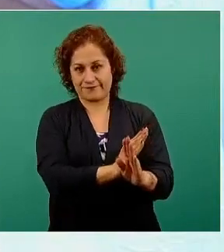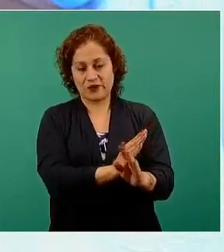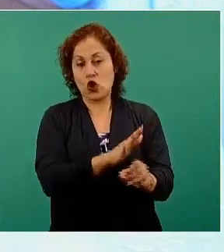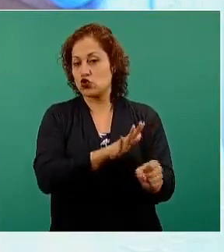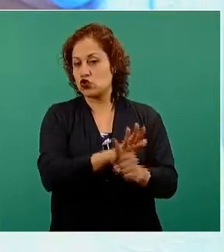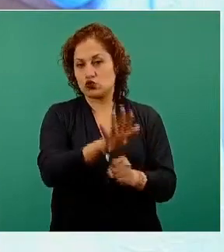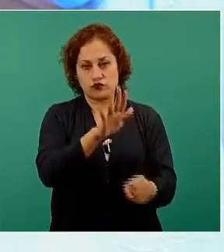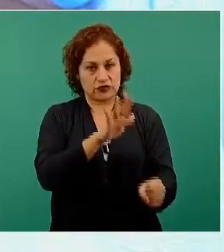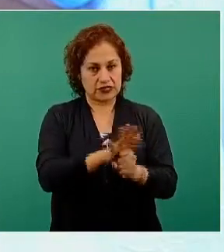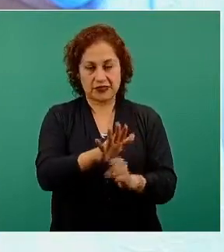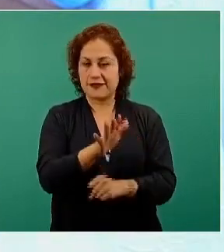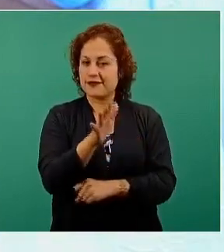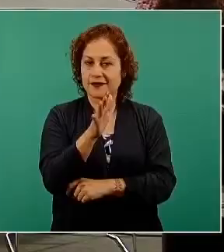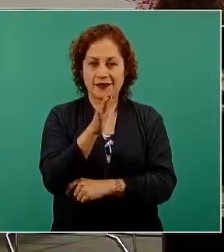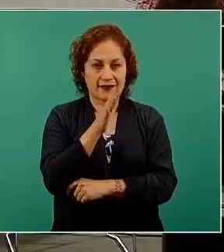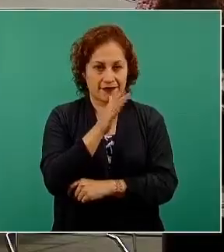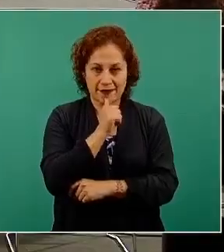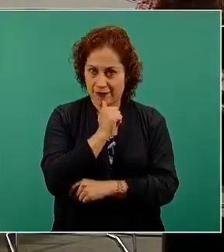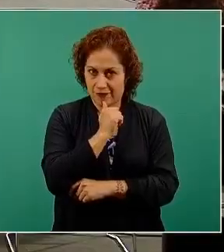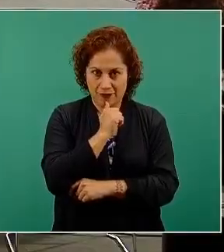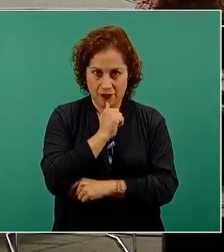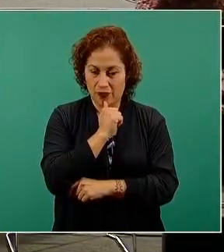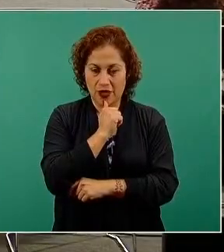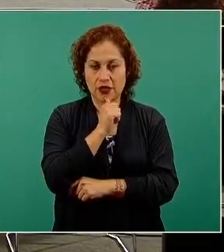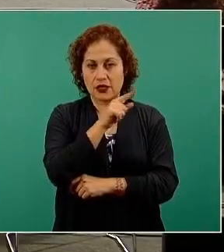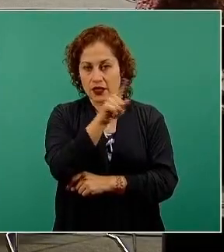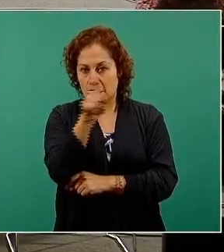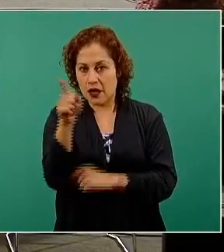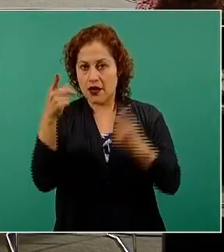importantes. Digo, la gente vacunada tiene que seguir